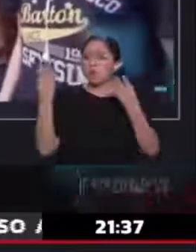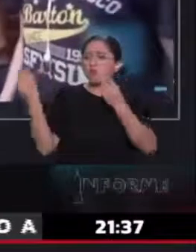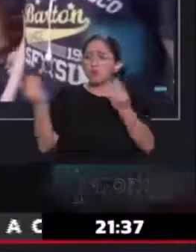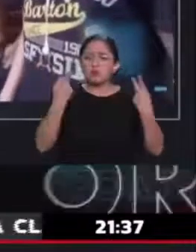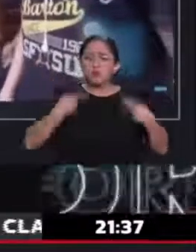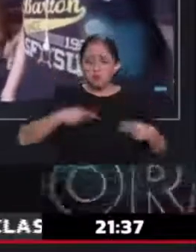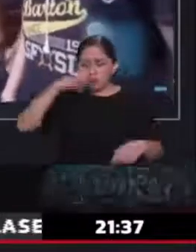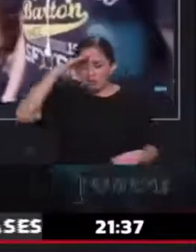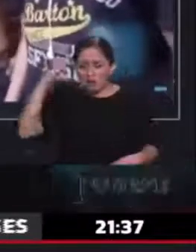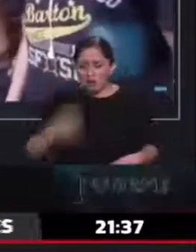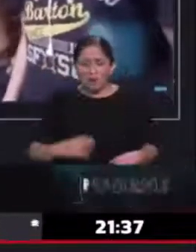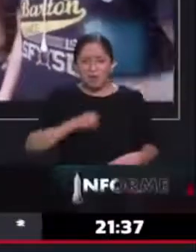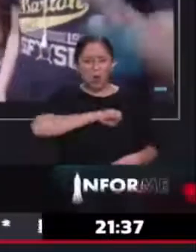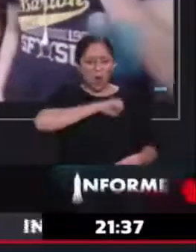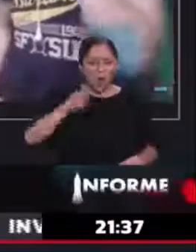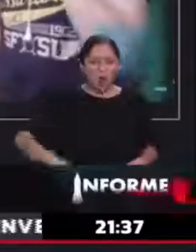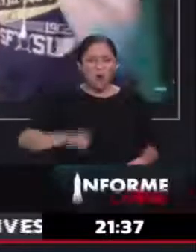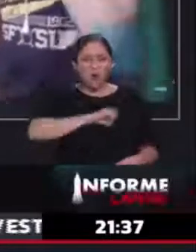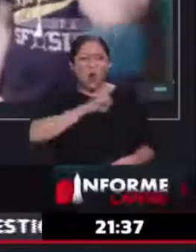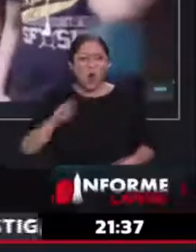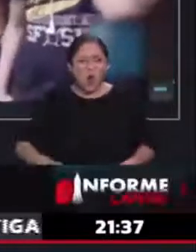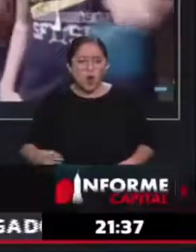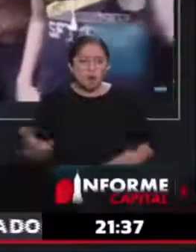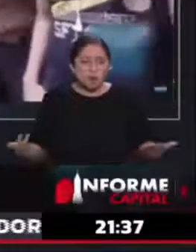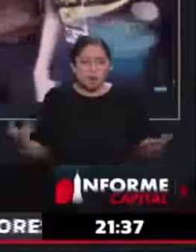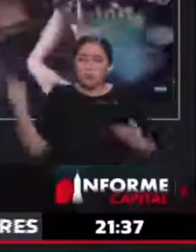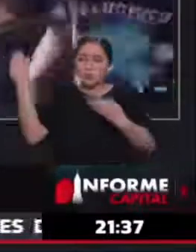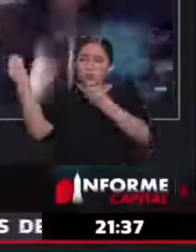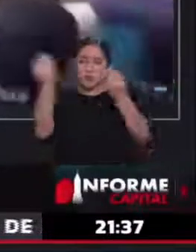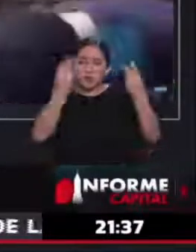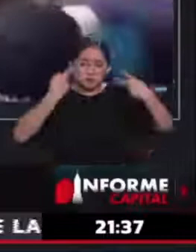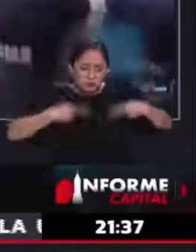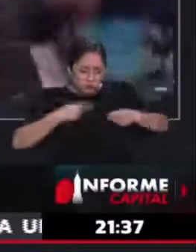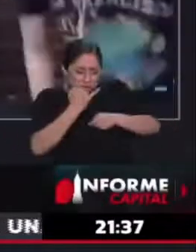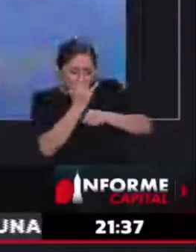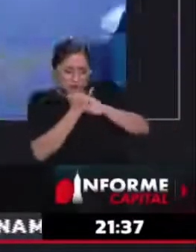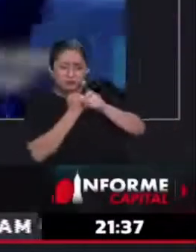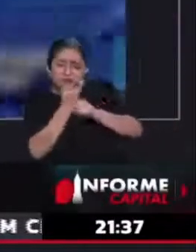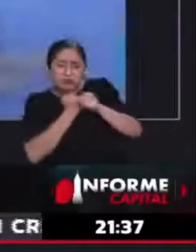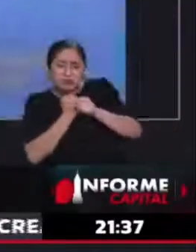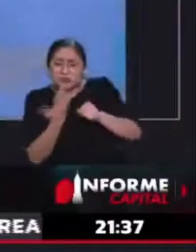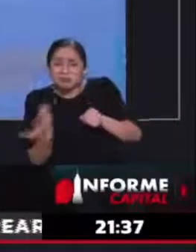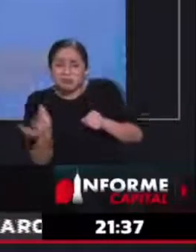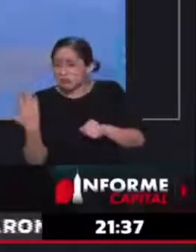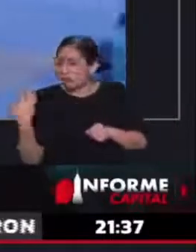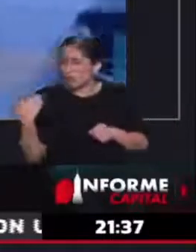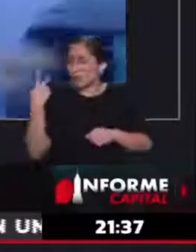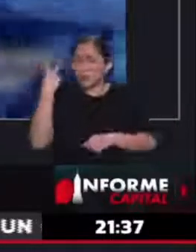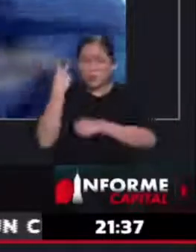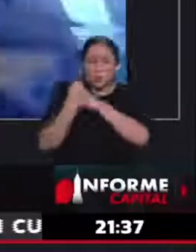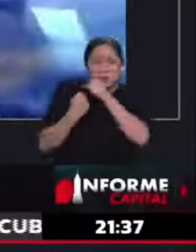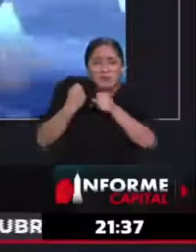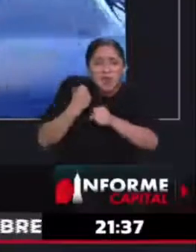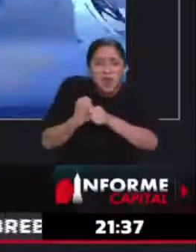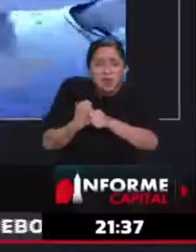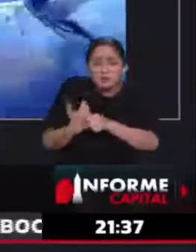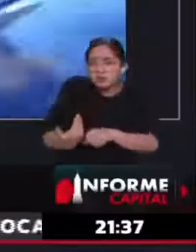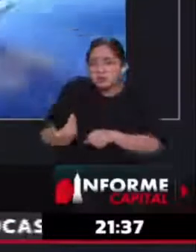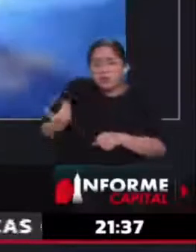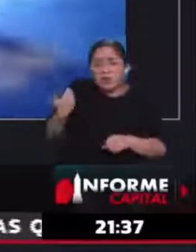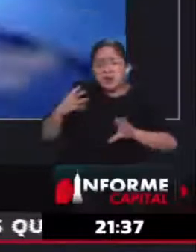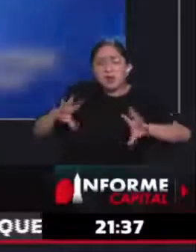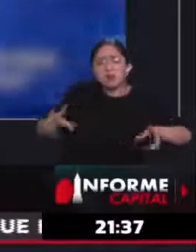muchos observatorios. El nuestro en México, que apenas tiene 2 años, pues ya el año pasado